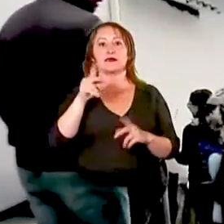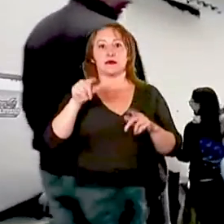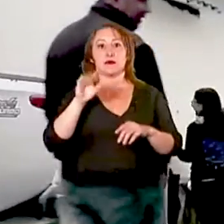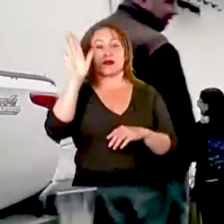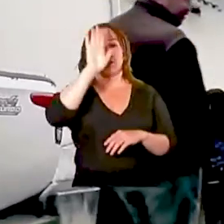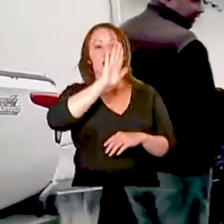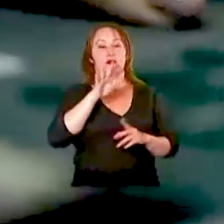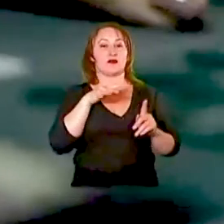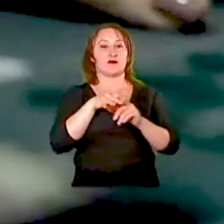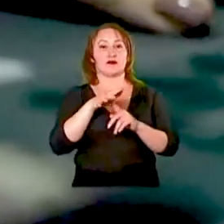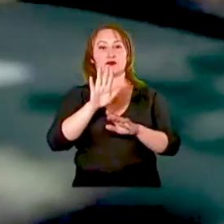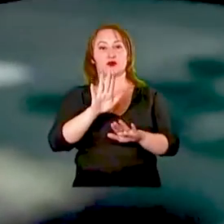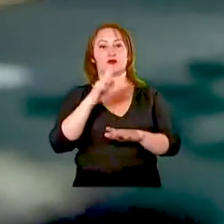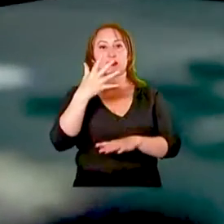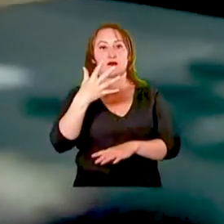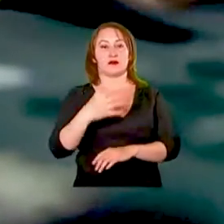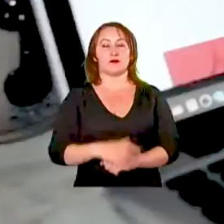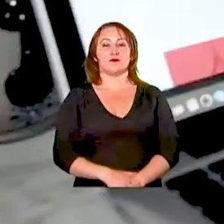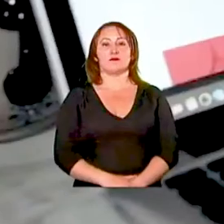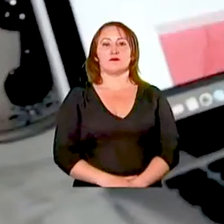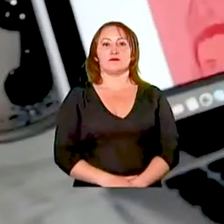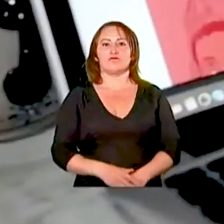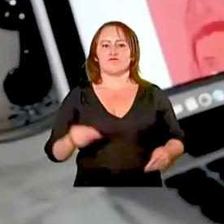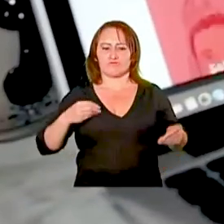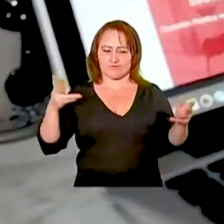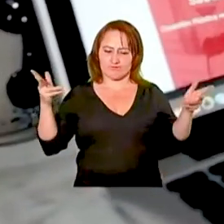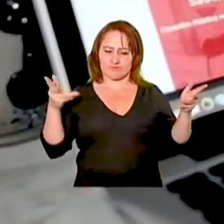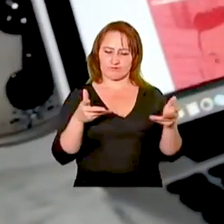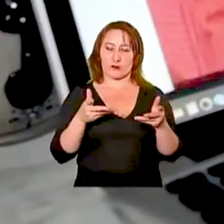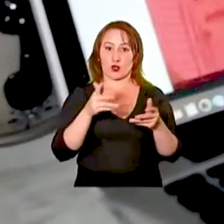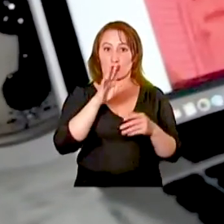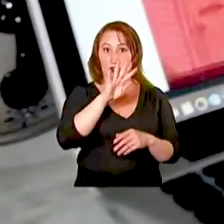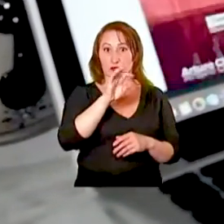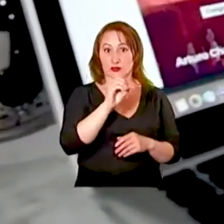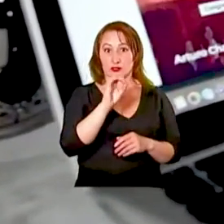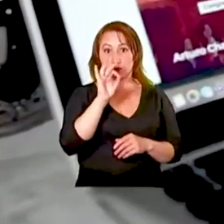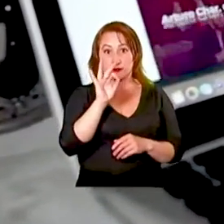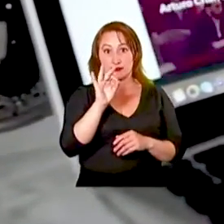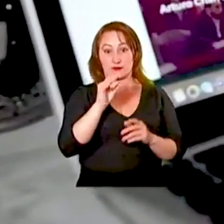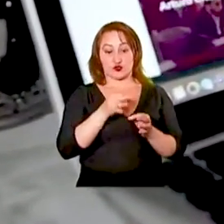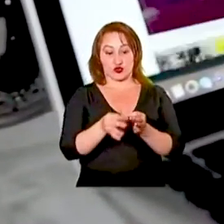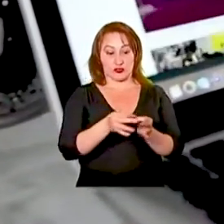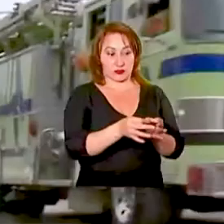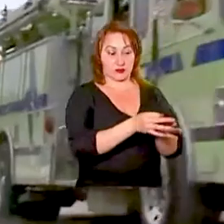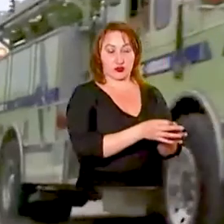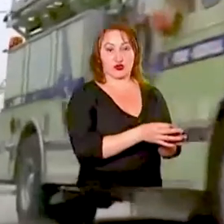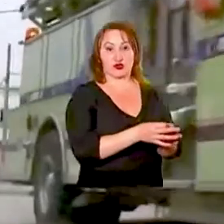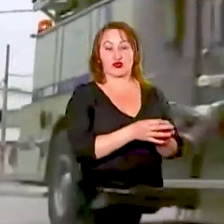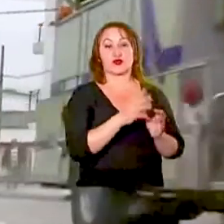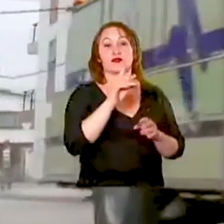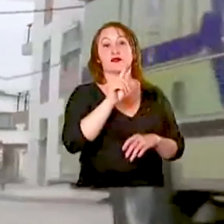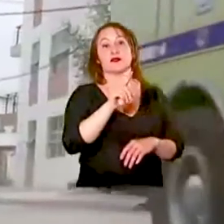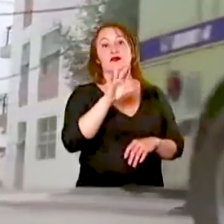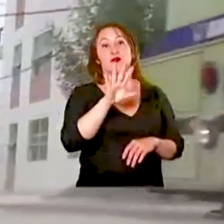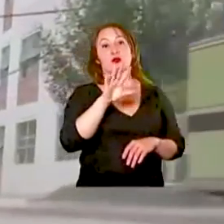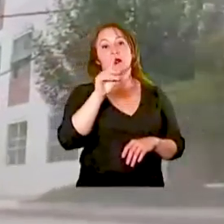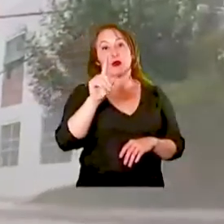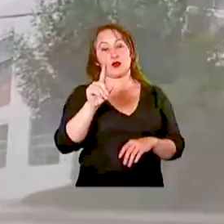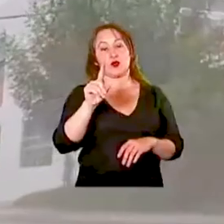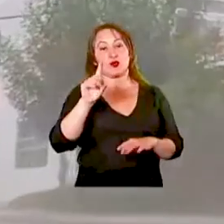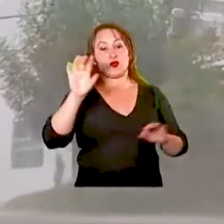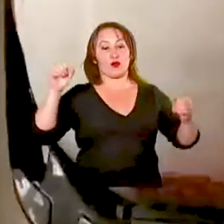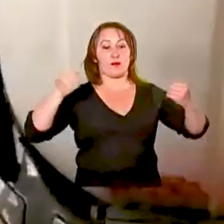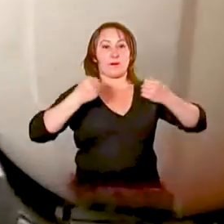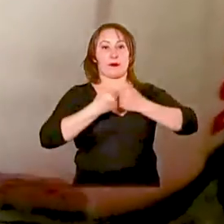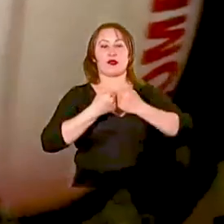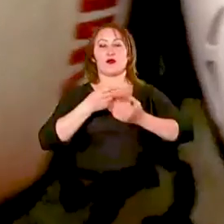departamentos de influencia. Contribuimos a que de los 403 municipios requeridos, 151 suscribieran convenio